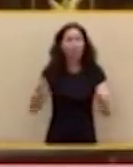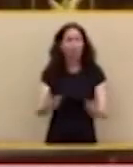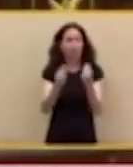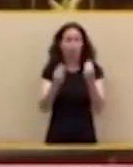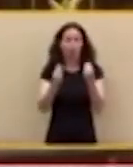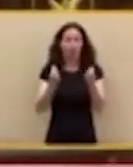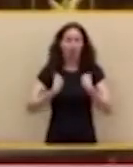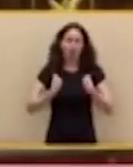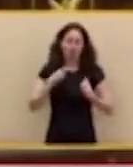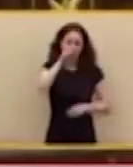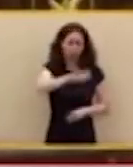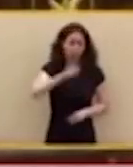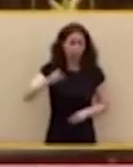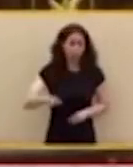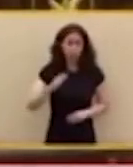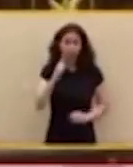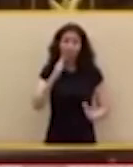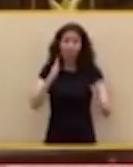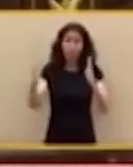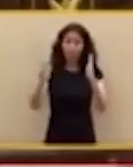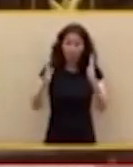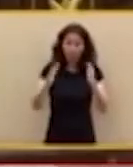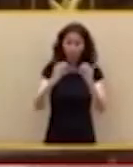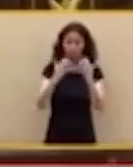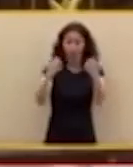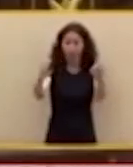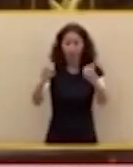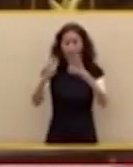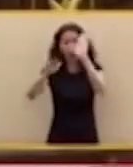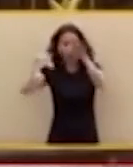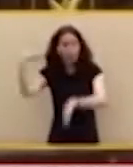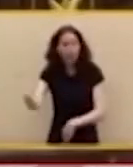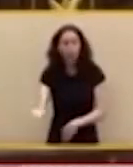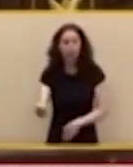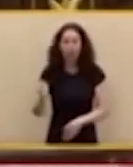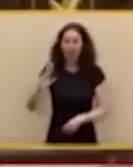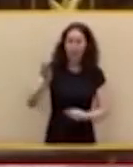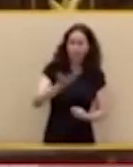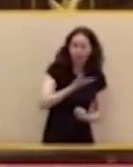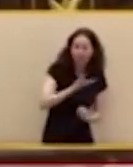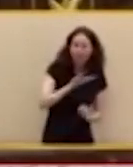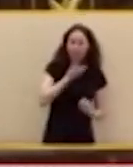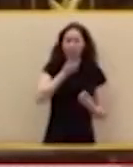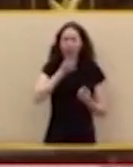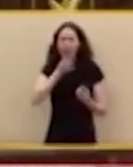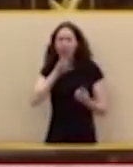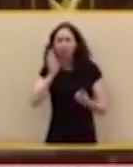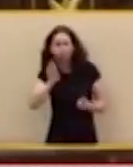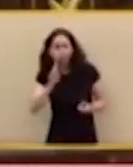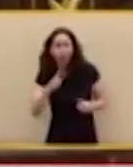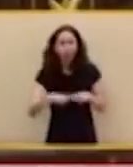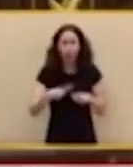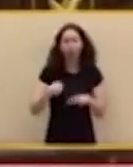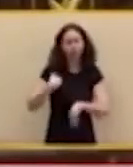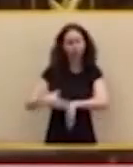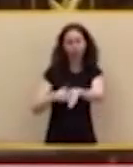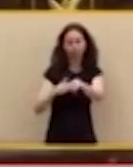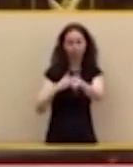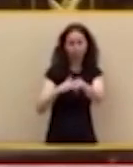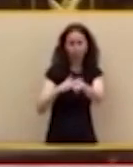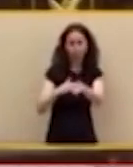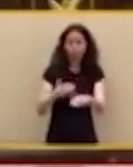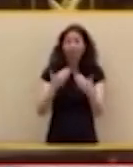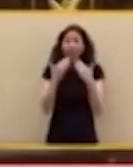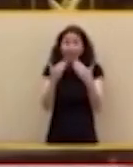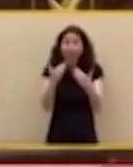la universidad Dijeron, no existe Entonces bueno, la güerita se fue a su casa Y después Pues el lío que entra En